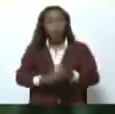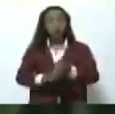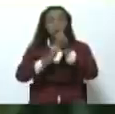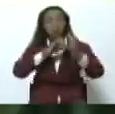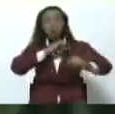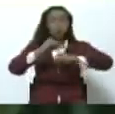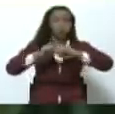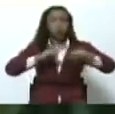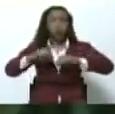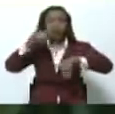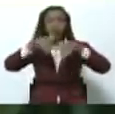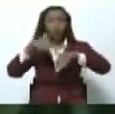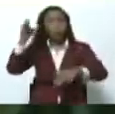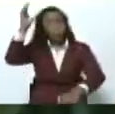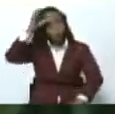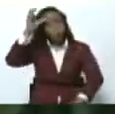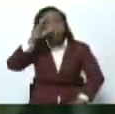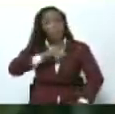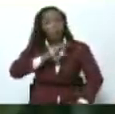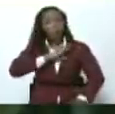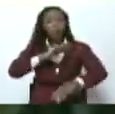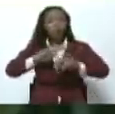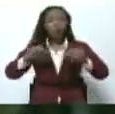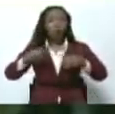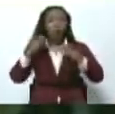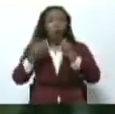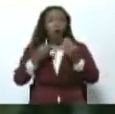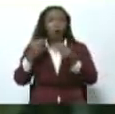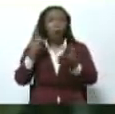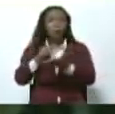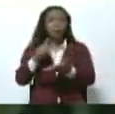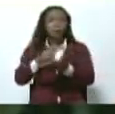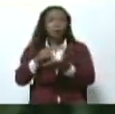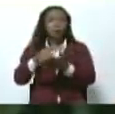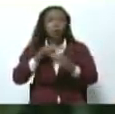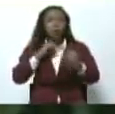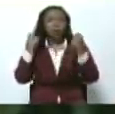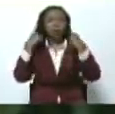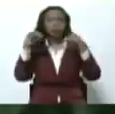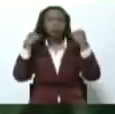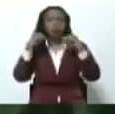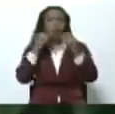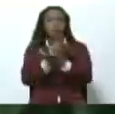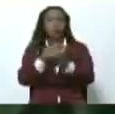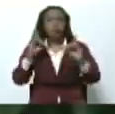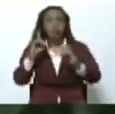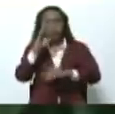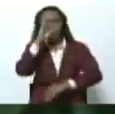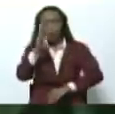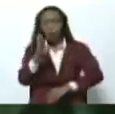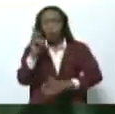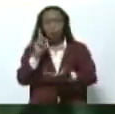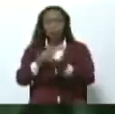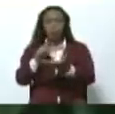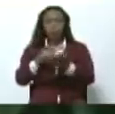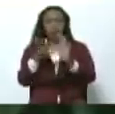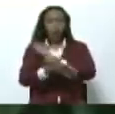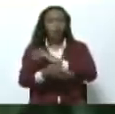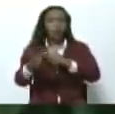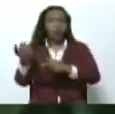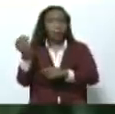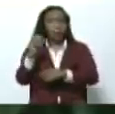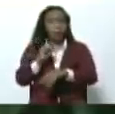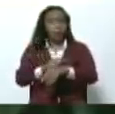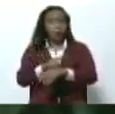del voto consciente desde el propio territorio como parte de un ejercicio de democracia directa y protagónica. Y más